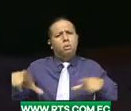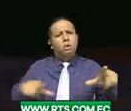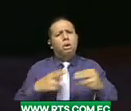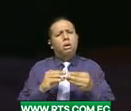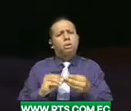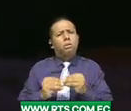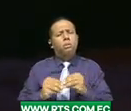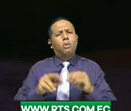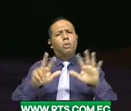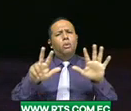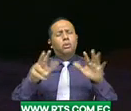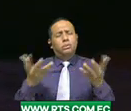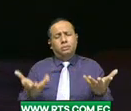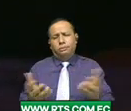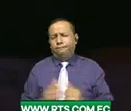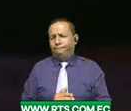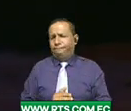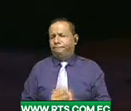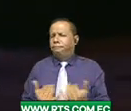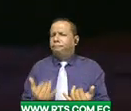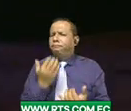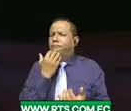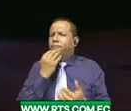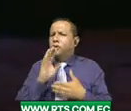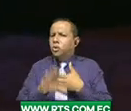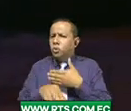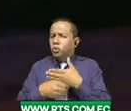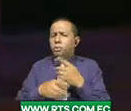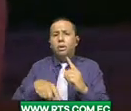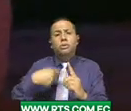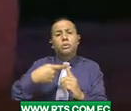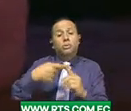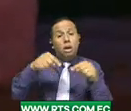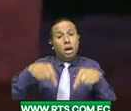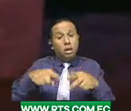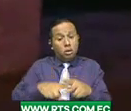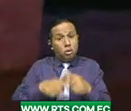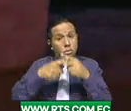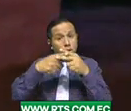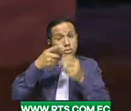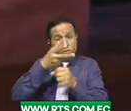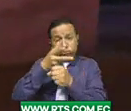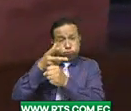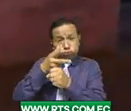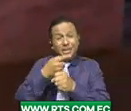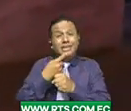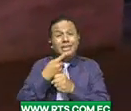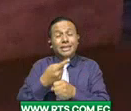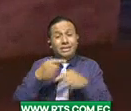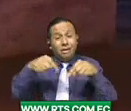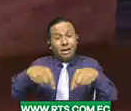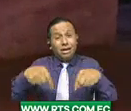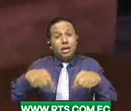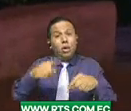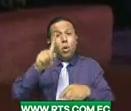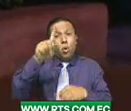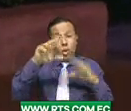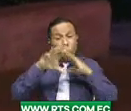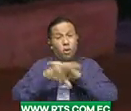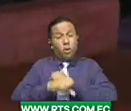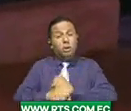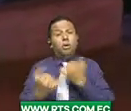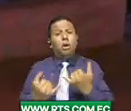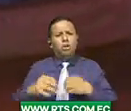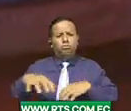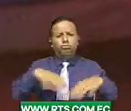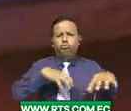se suma. Aparte de todo, porque cuando empecé con la transmisión dije que era una noche un poco movida en este sentido, porque en el